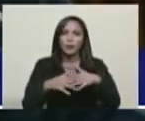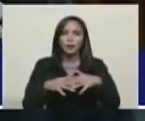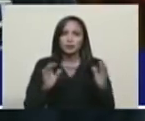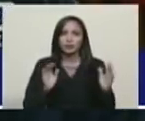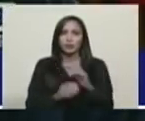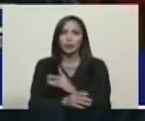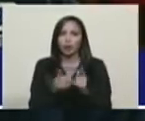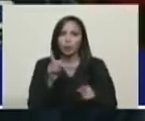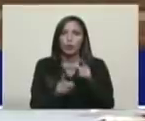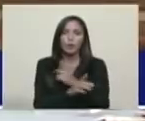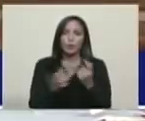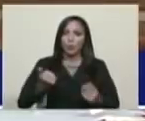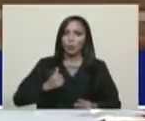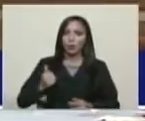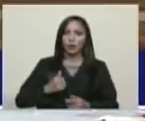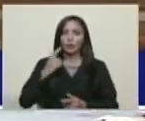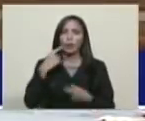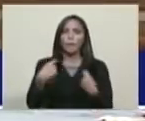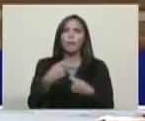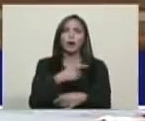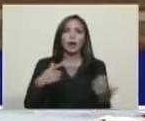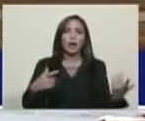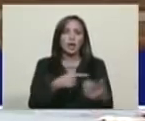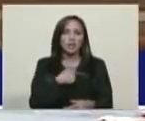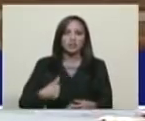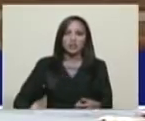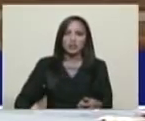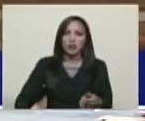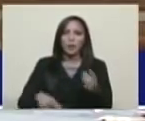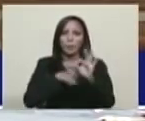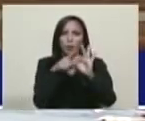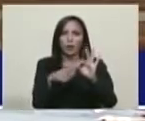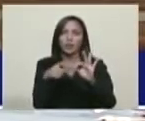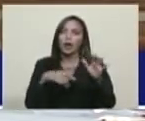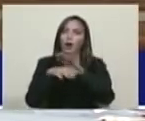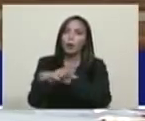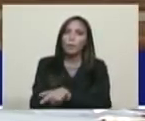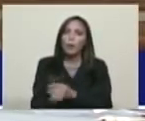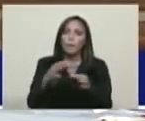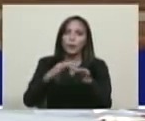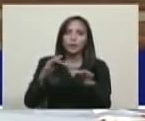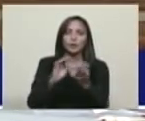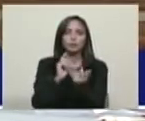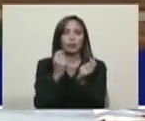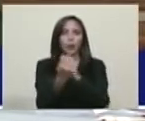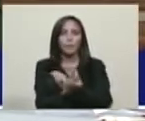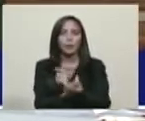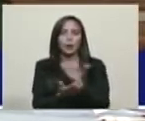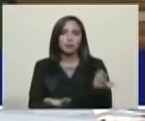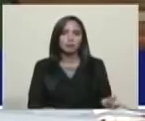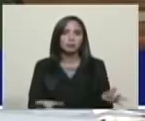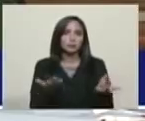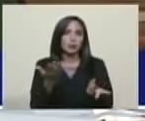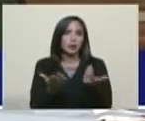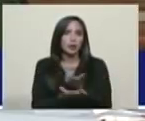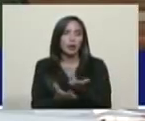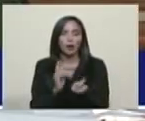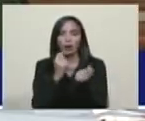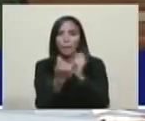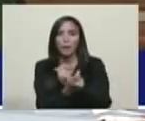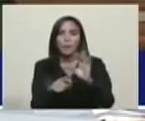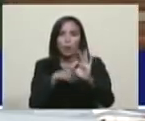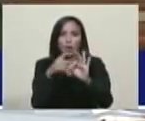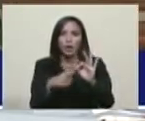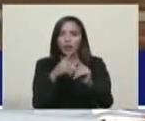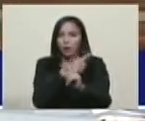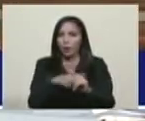¿verdad? Sí. Usted puede pagar en yuanes en Alibaba. Compró el petro, logró transformarlo por